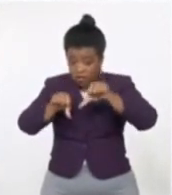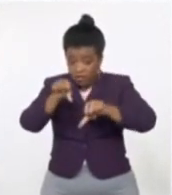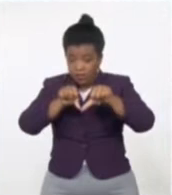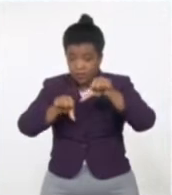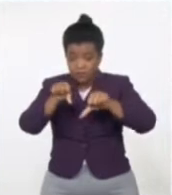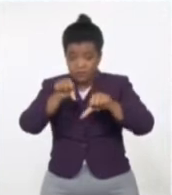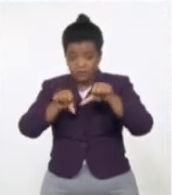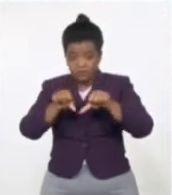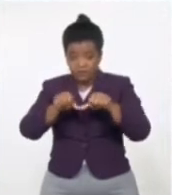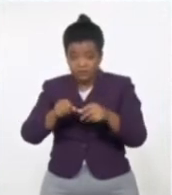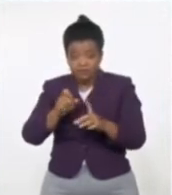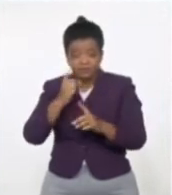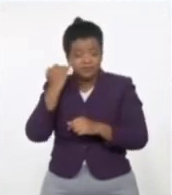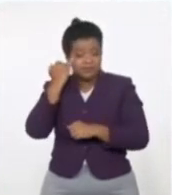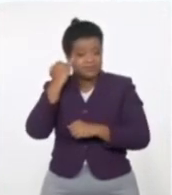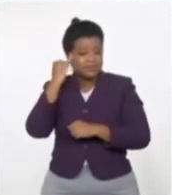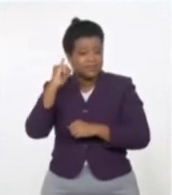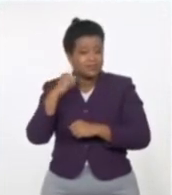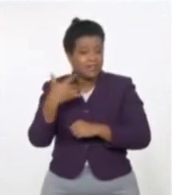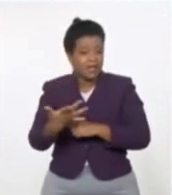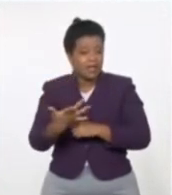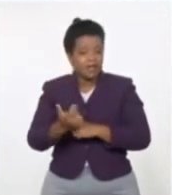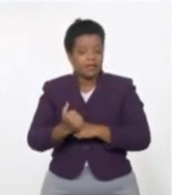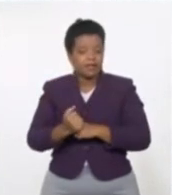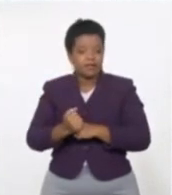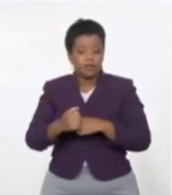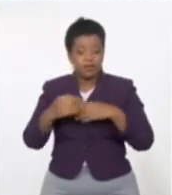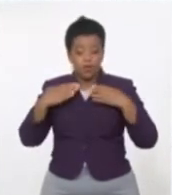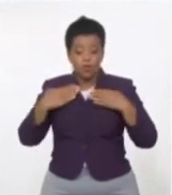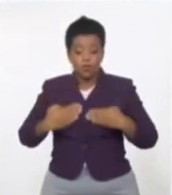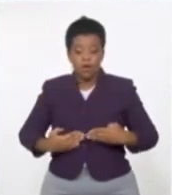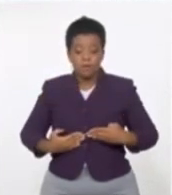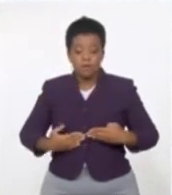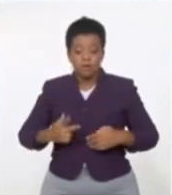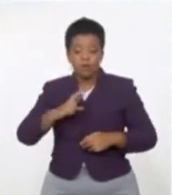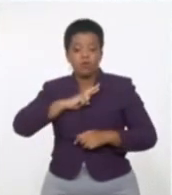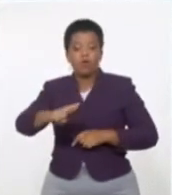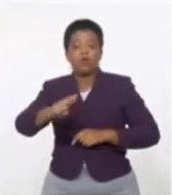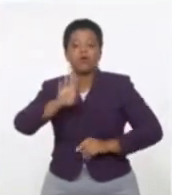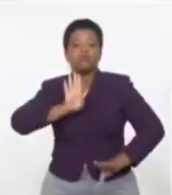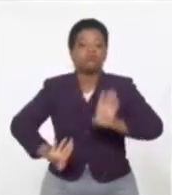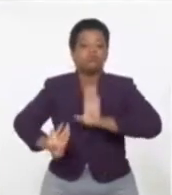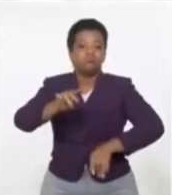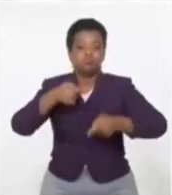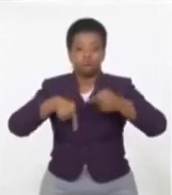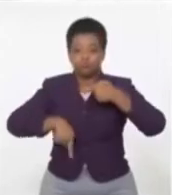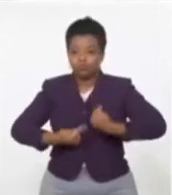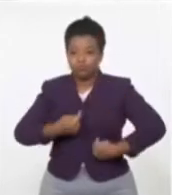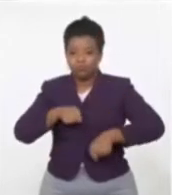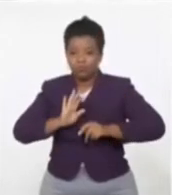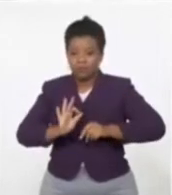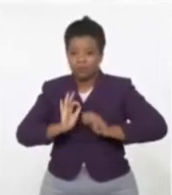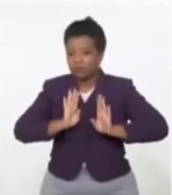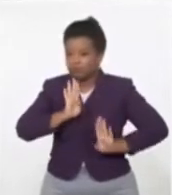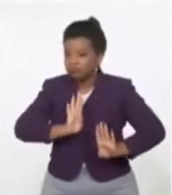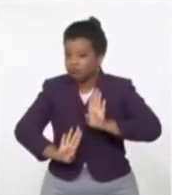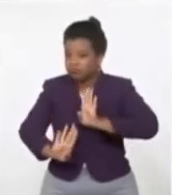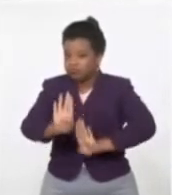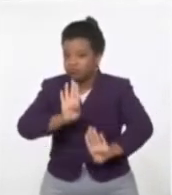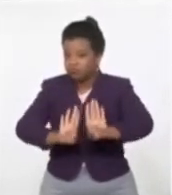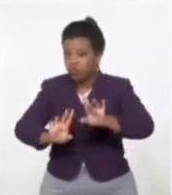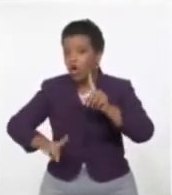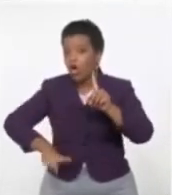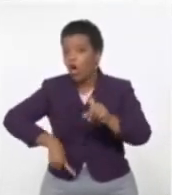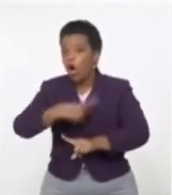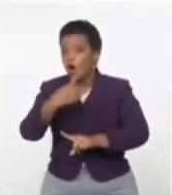está basada en la idea básica de generar una respuesta contra el dominio de unión al receptor del virus. Es la parte más